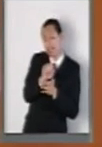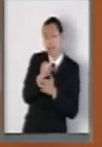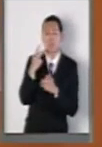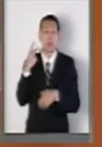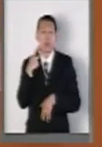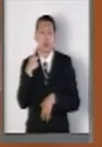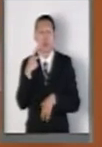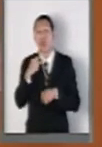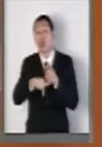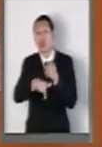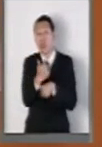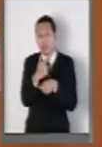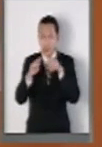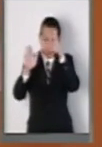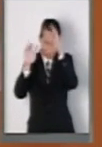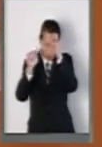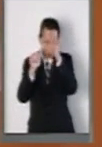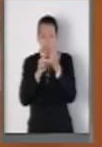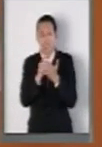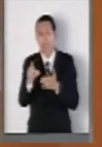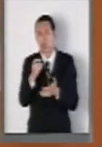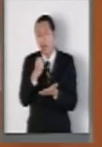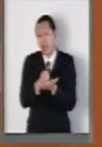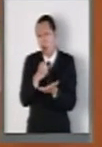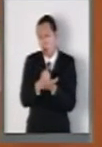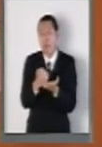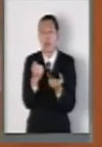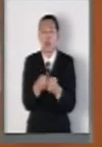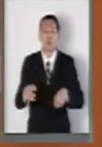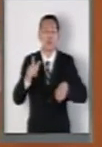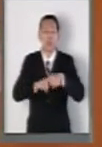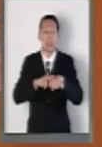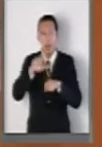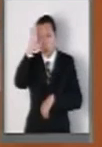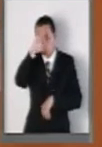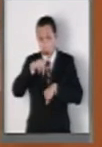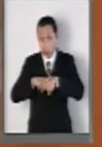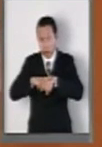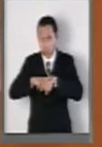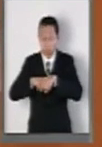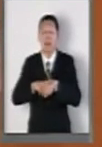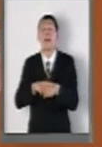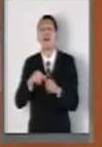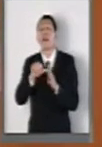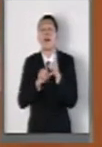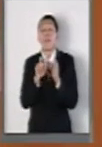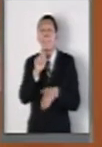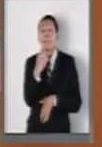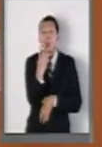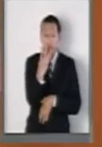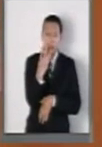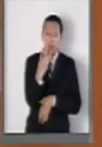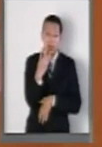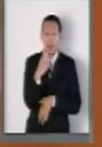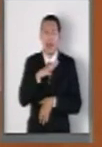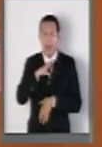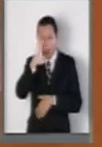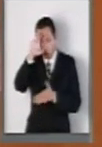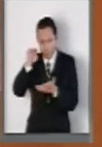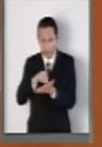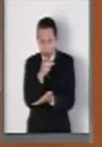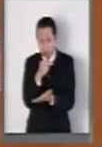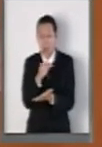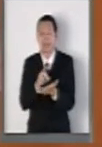12 del Pacto Internacional de Derechos Económicos, Sociales y Culturales, y el 24 de la Convención sobre los Derechos del